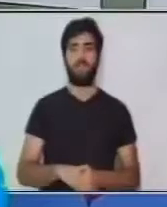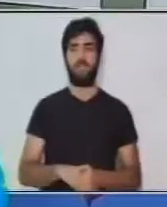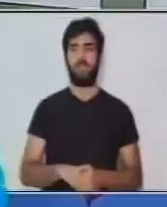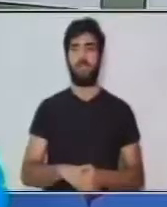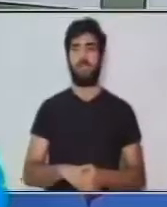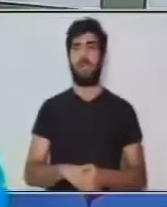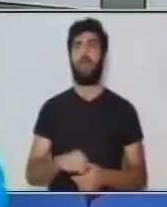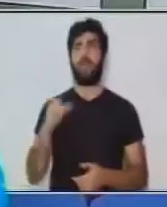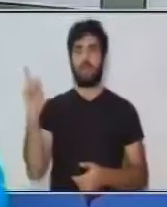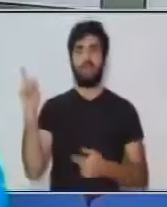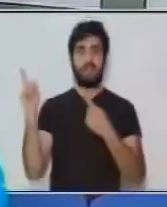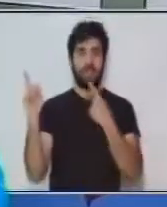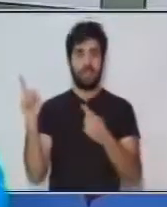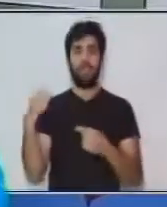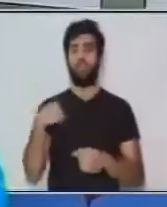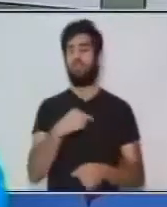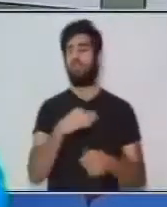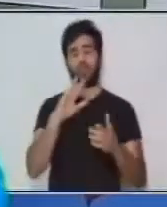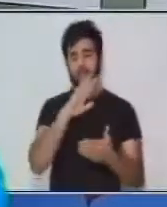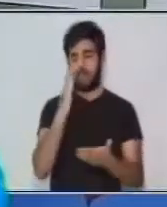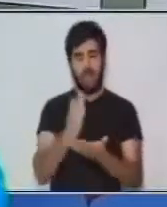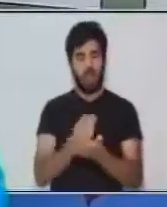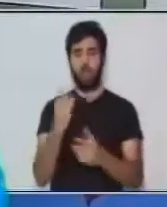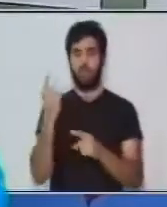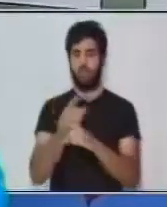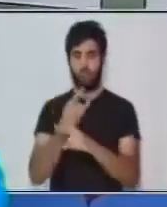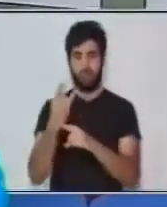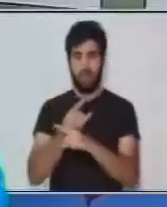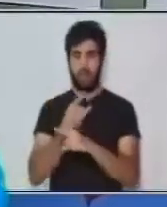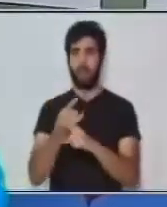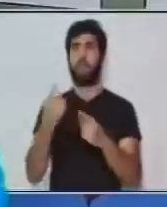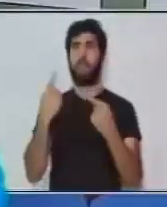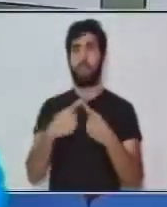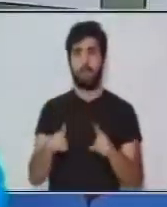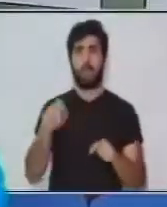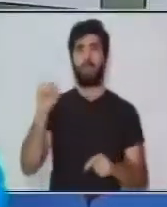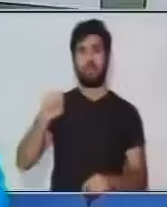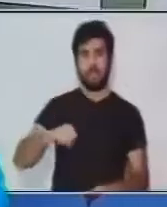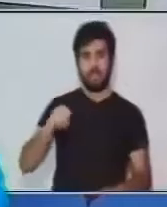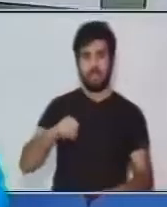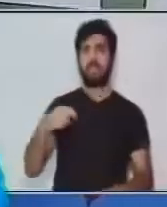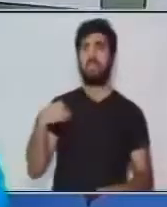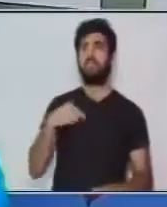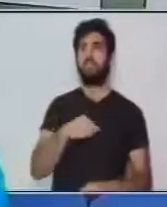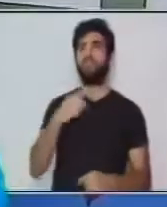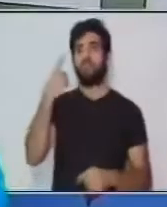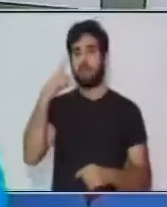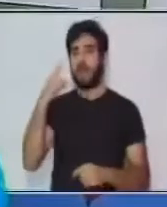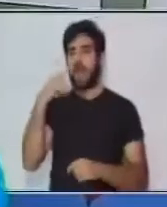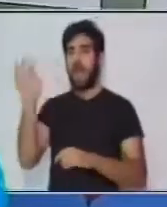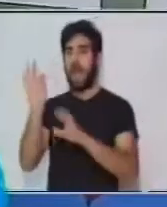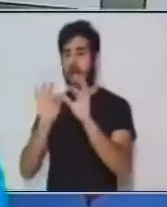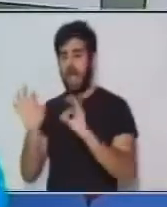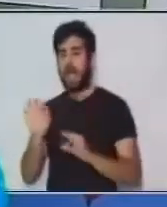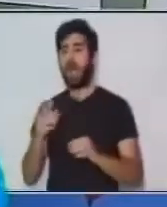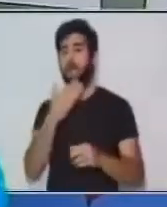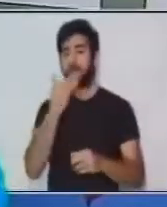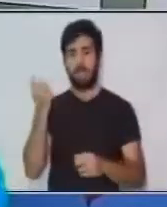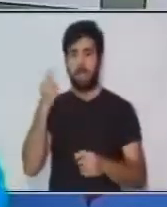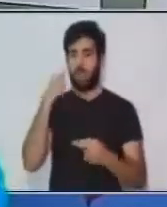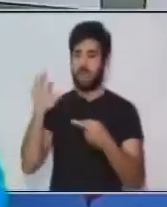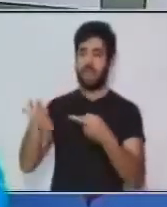las estamos utilizando más en estos momentos, pero sí son parte fundamental para que nosotros lo podamos